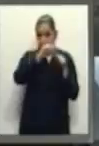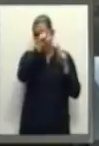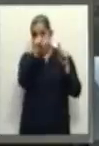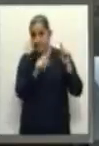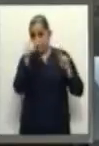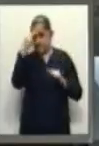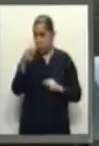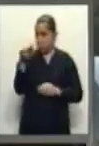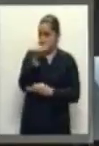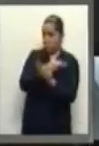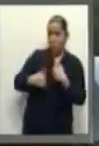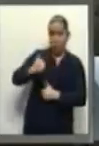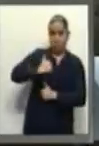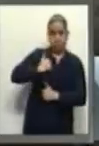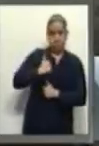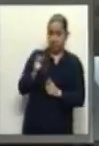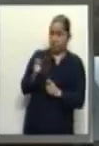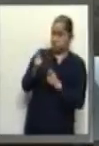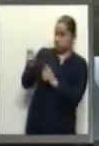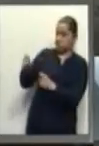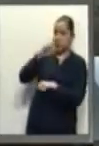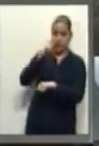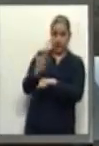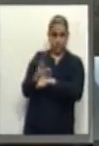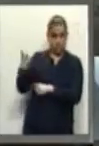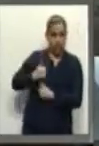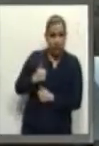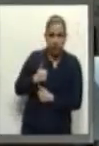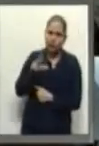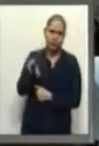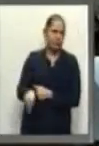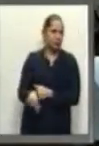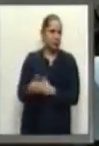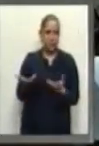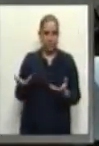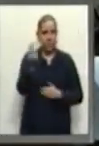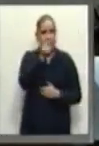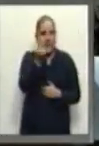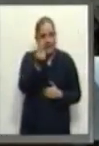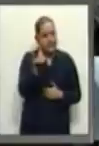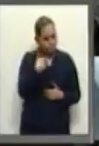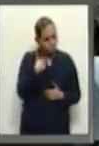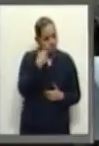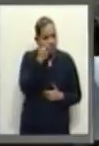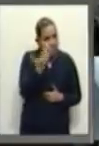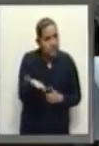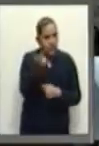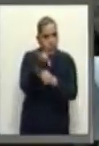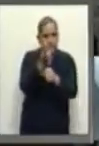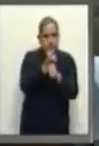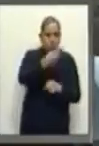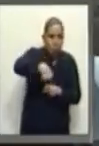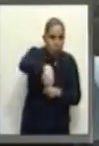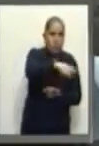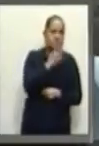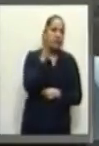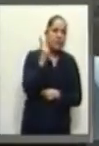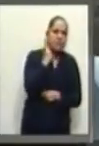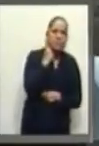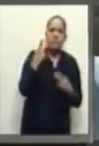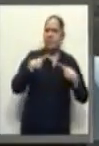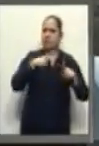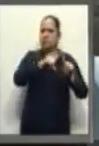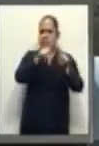respetuosa a esta cámara de diputados y a todos los que les interesa este tema que abog